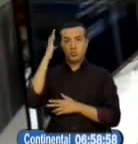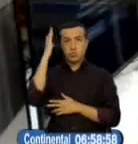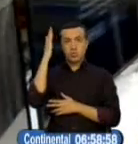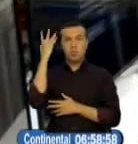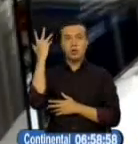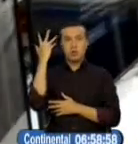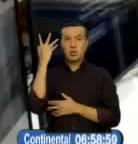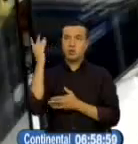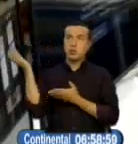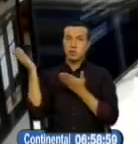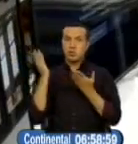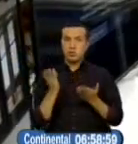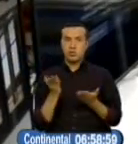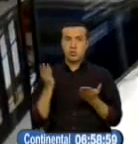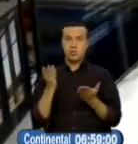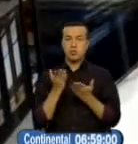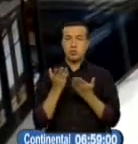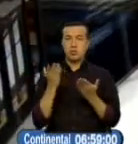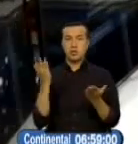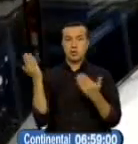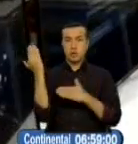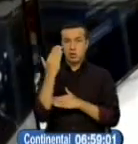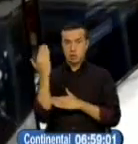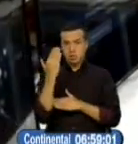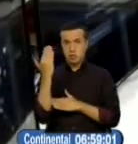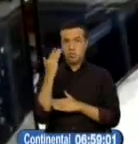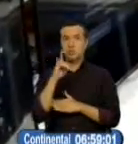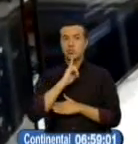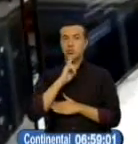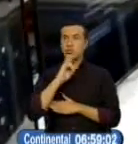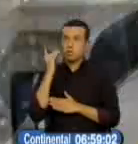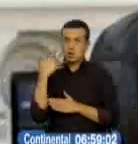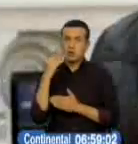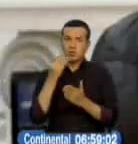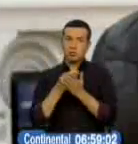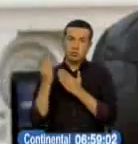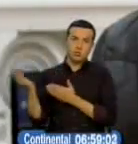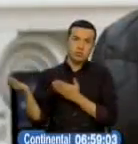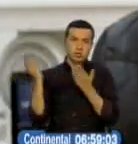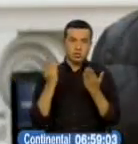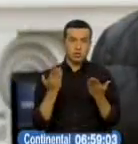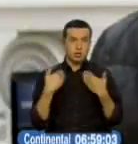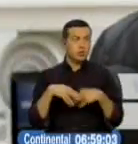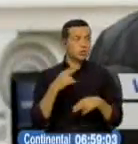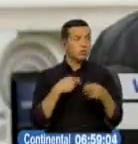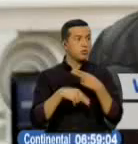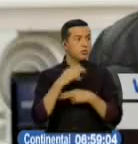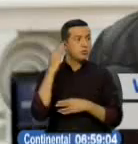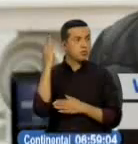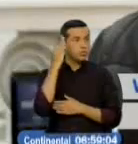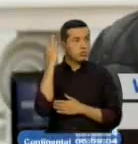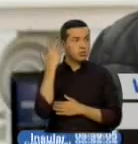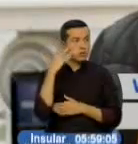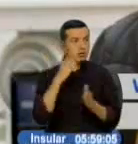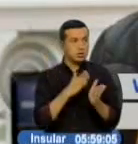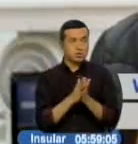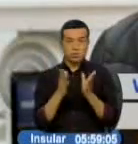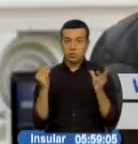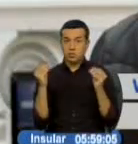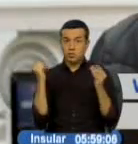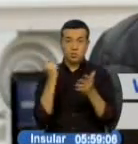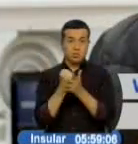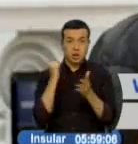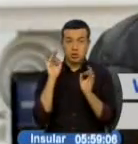e importaron un contenedor de televisores desde los Estados Unidos. Como comercios de Tulcán nos hemos abastecido buenas marcas